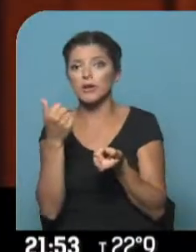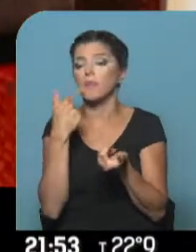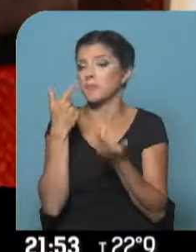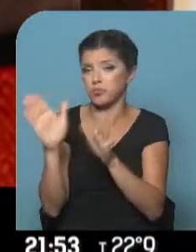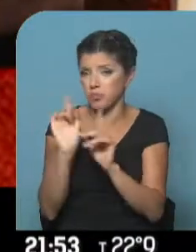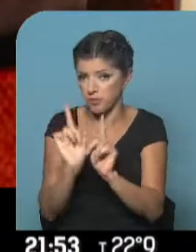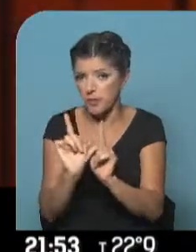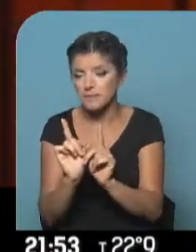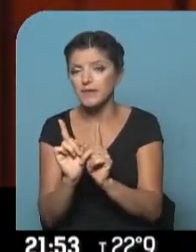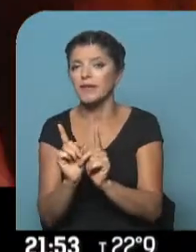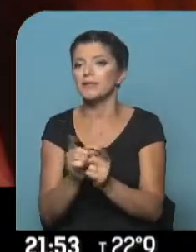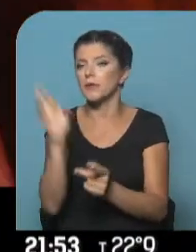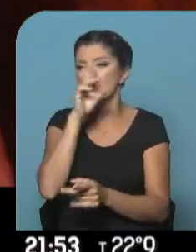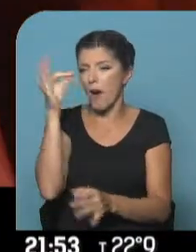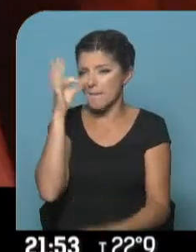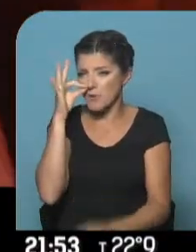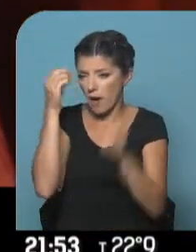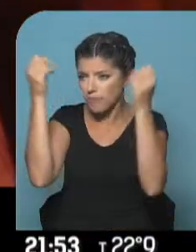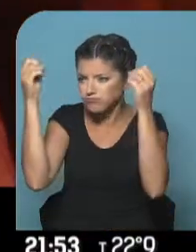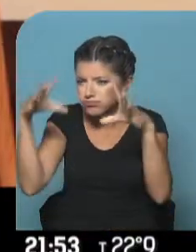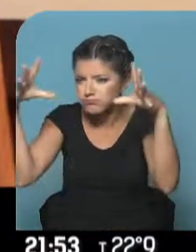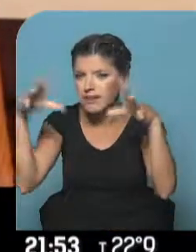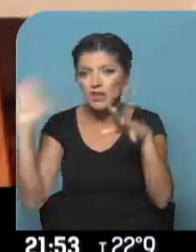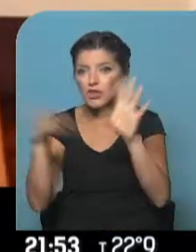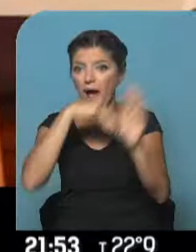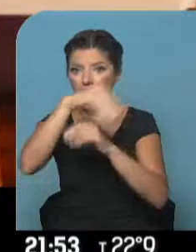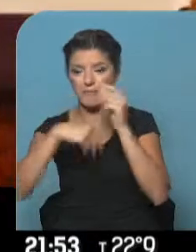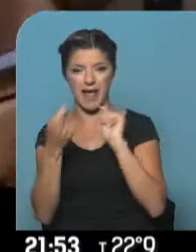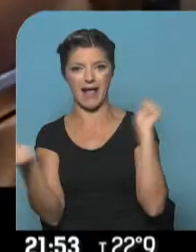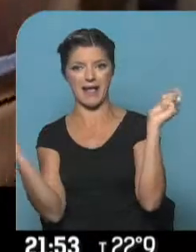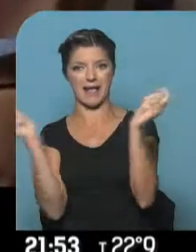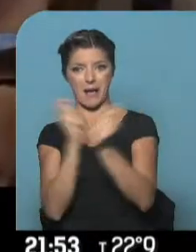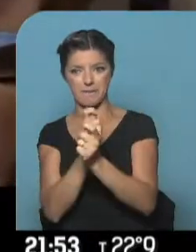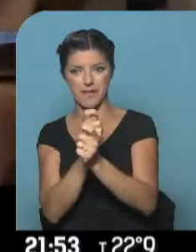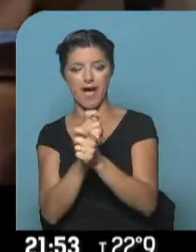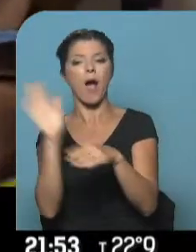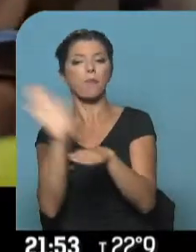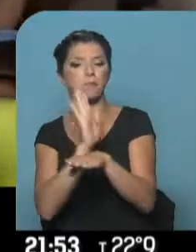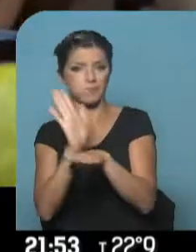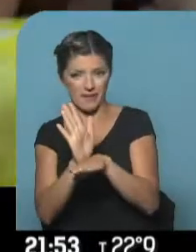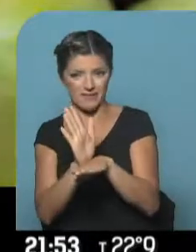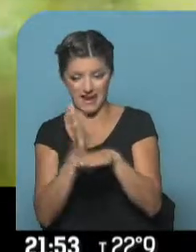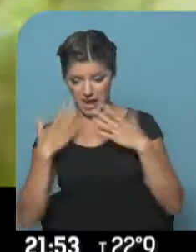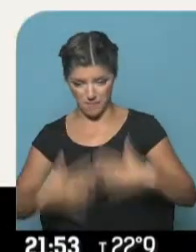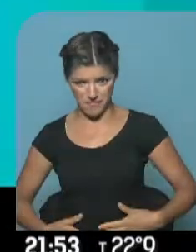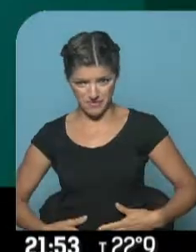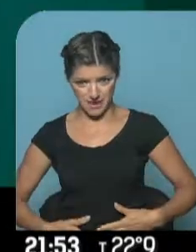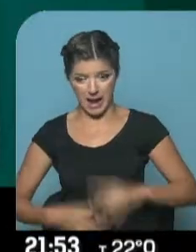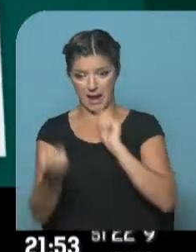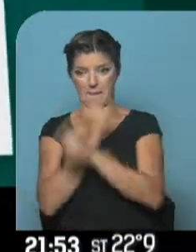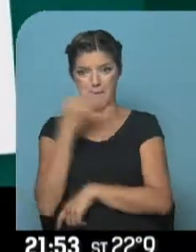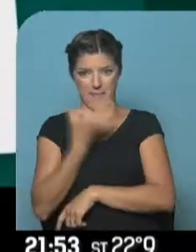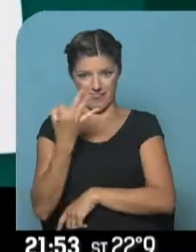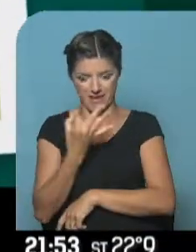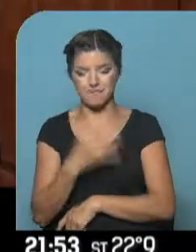él, les manda a una bruja que le hace un hechizo por el cual toda la familia se va a convertir en los personajes de los cuales están disfrazados para Halloween.